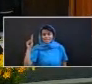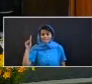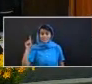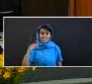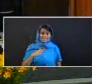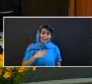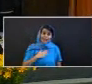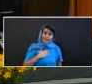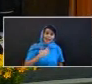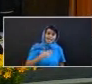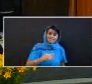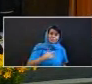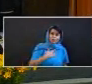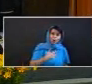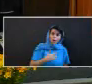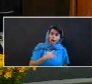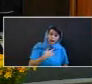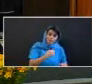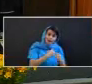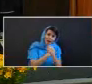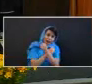me siento